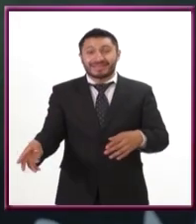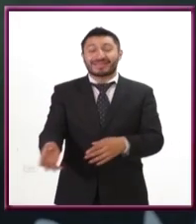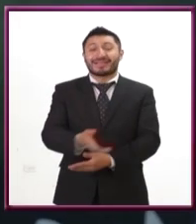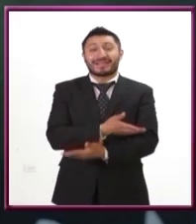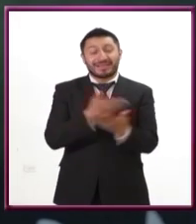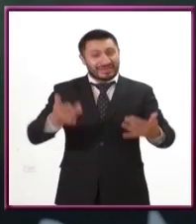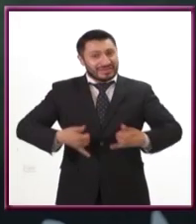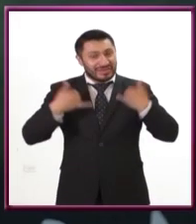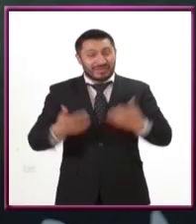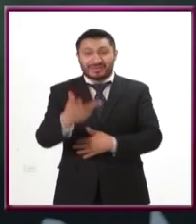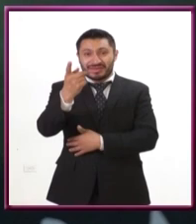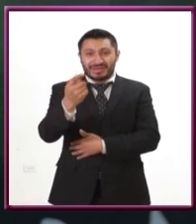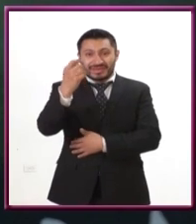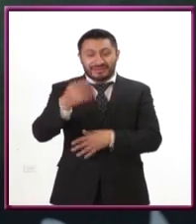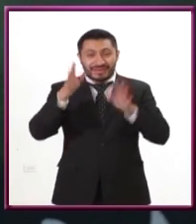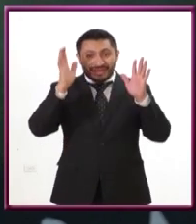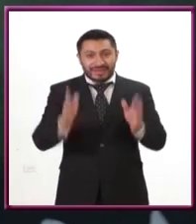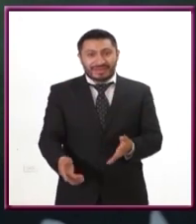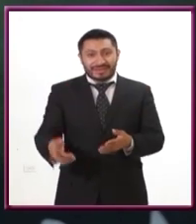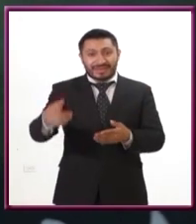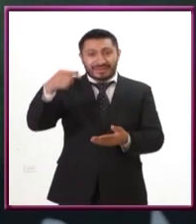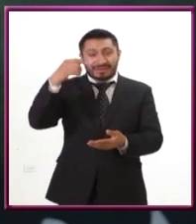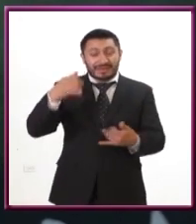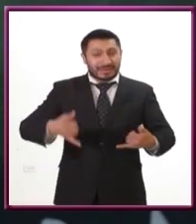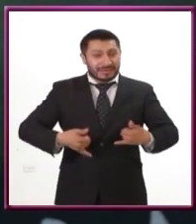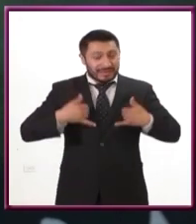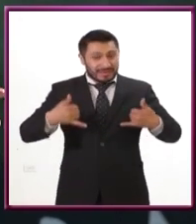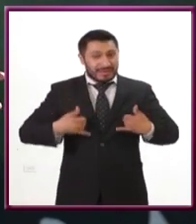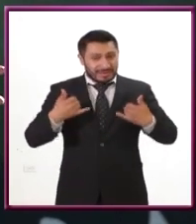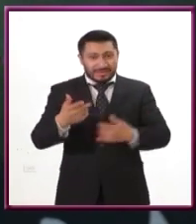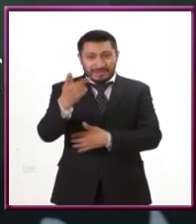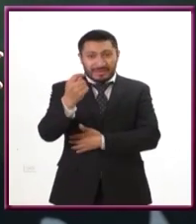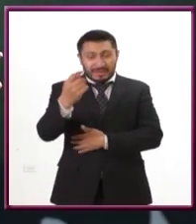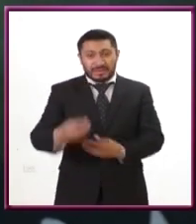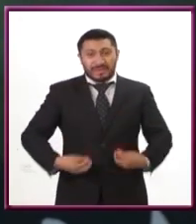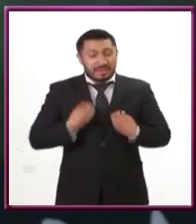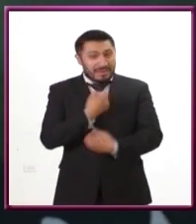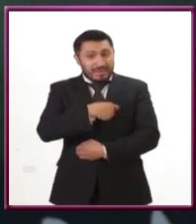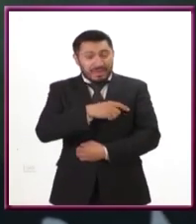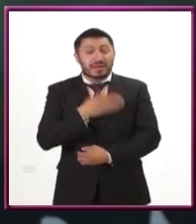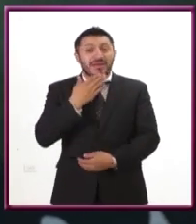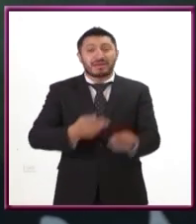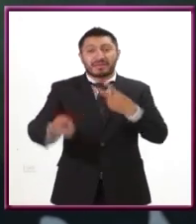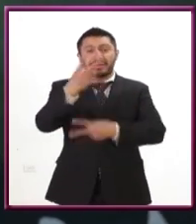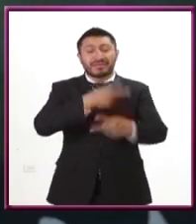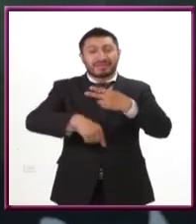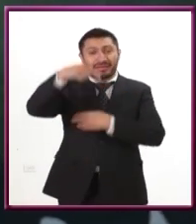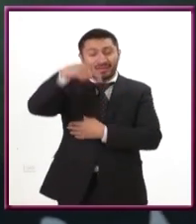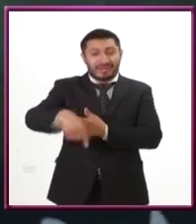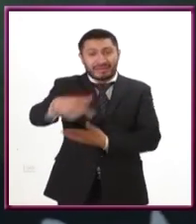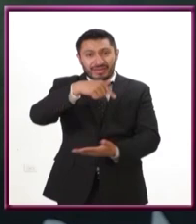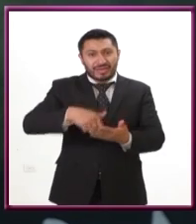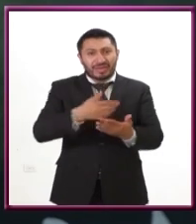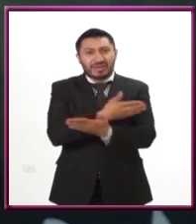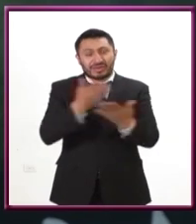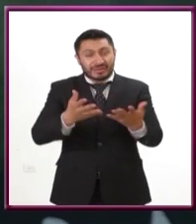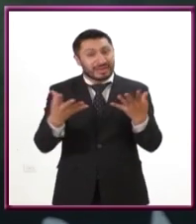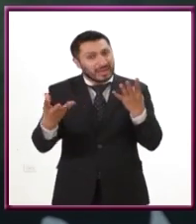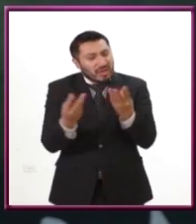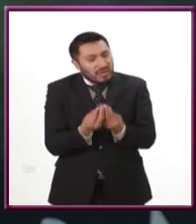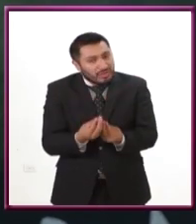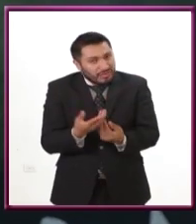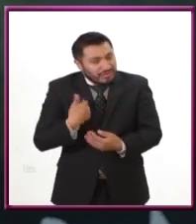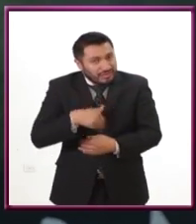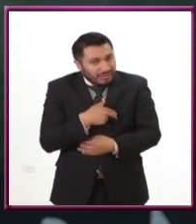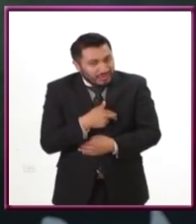Chicos y chicas de Jóvenes en TV, ya estamos en nuestro segmento Vida Saludable. Bienvenidos a este espacio donde ustedes